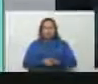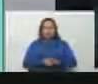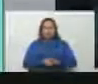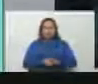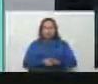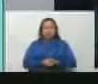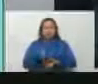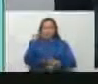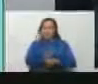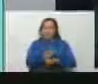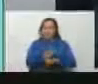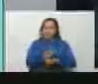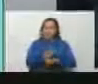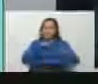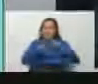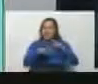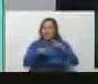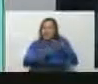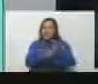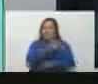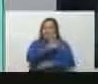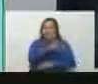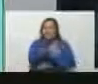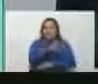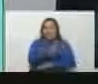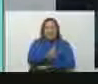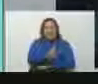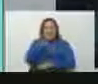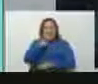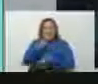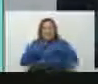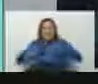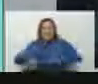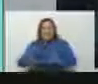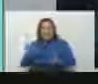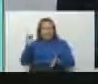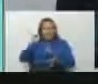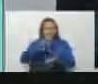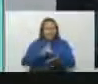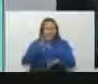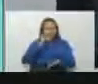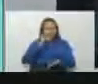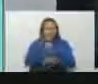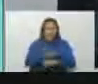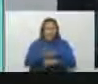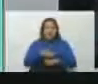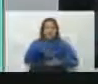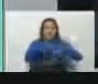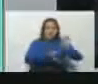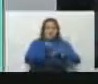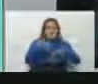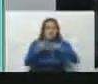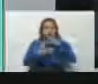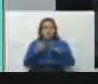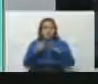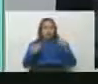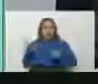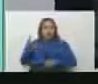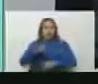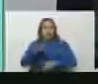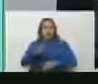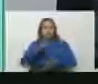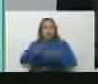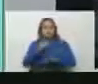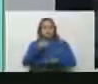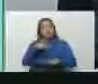inscribe en la 3R, un poco con la idea del renacer, retomar lo que hay que retomar, evaluarlo y revolucionar lo que venga que revolucionar, porque